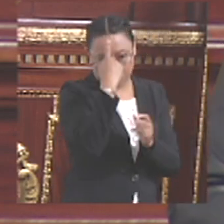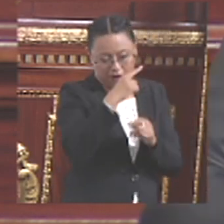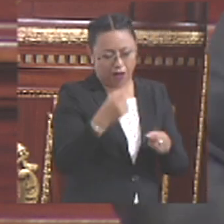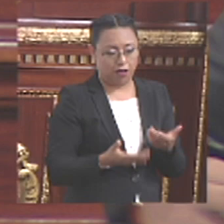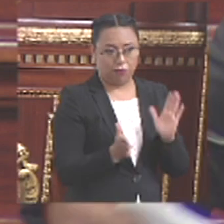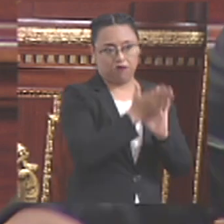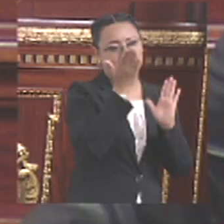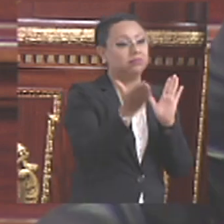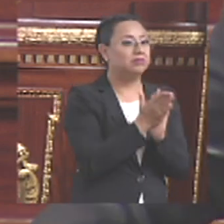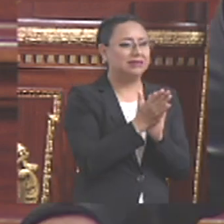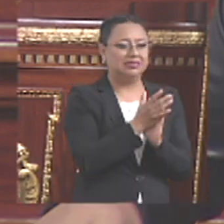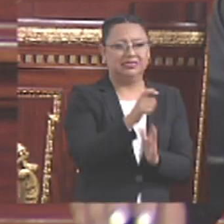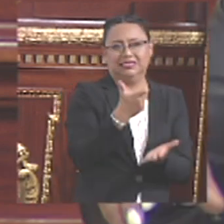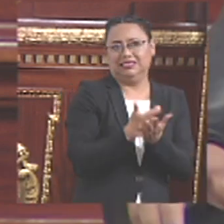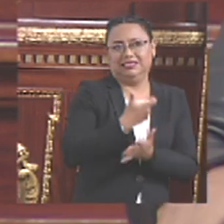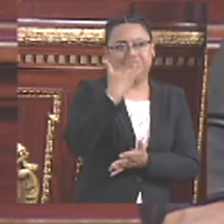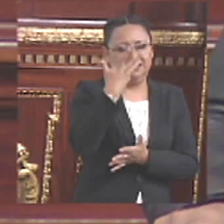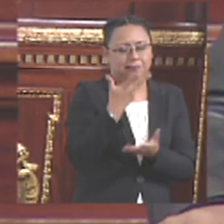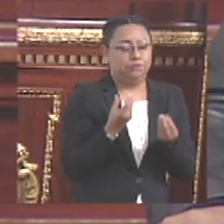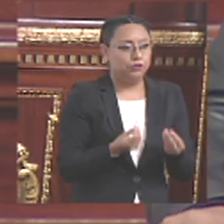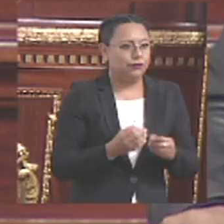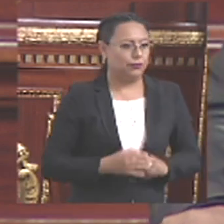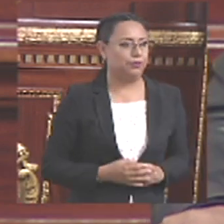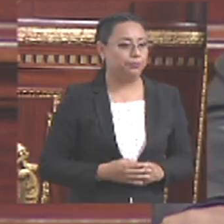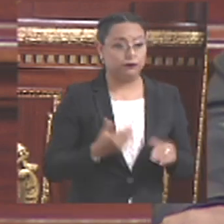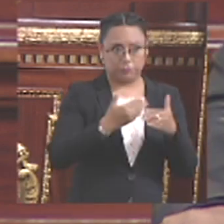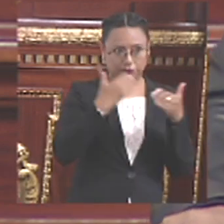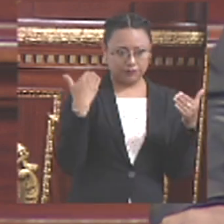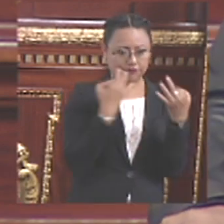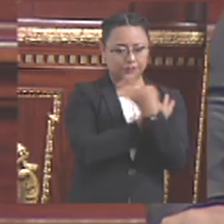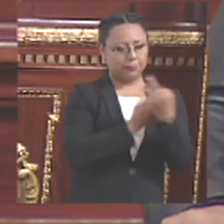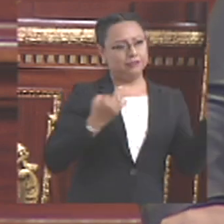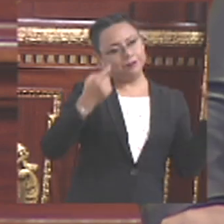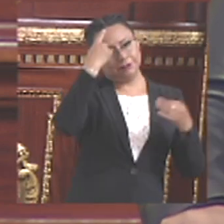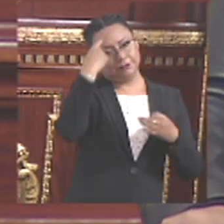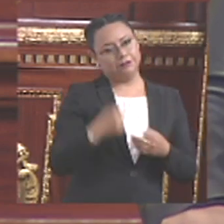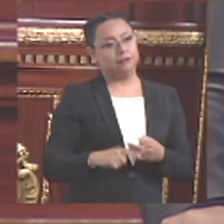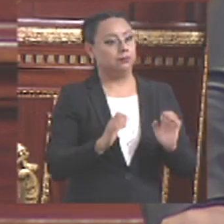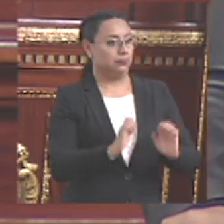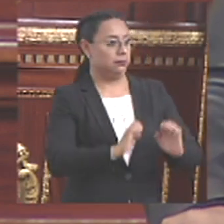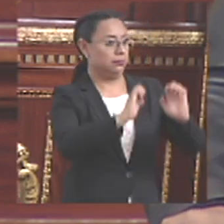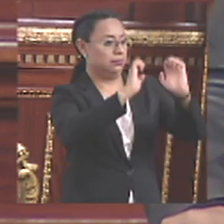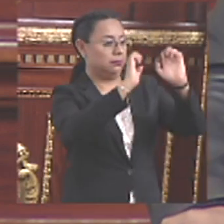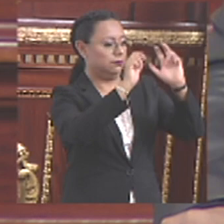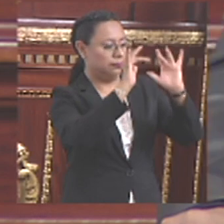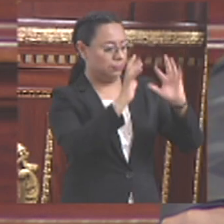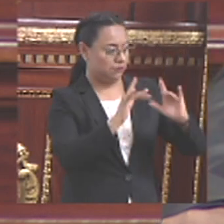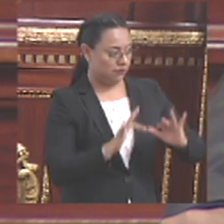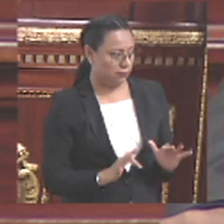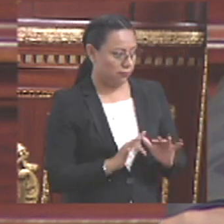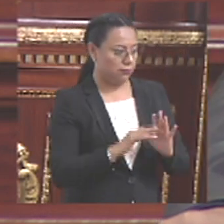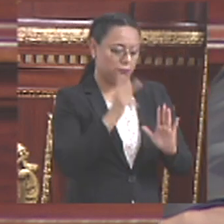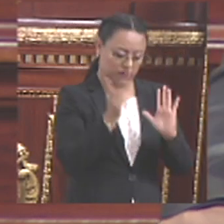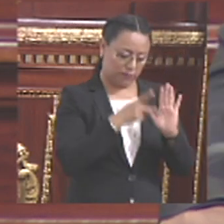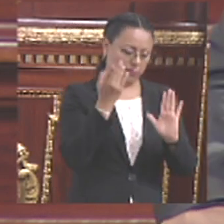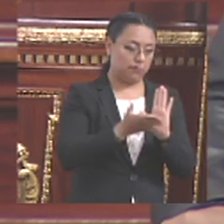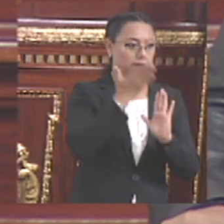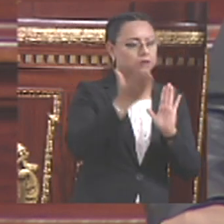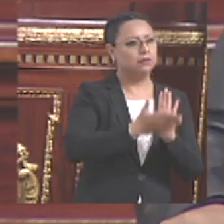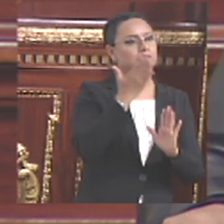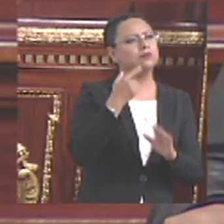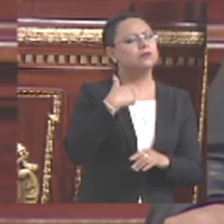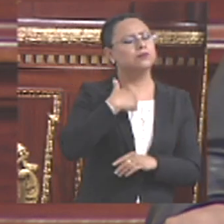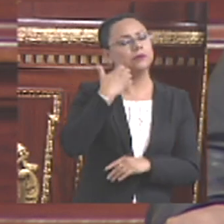la rehabilitación de algo que fue declarado en un inicio para ser demolido y reconstruido. Yo les preguntaría